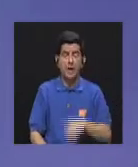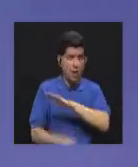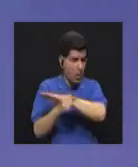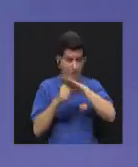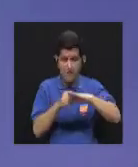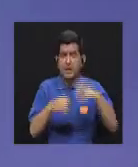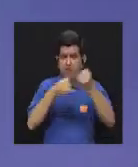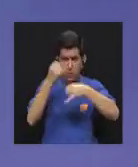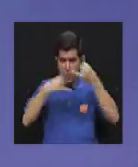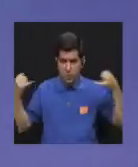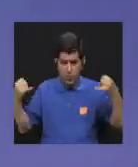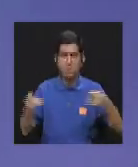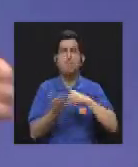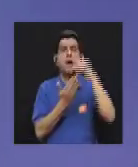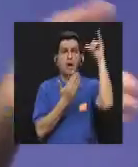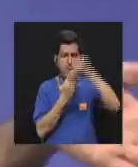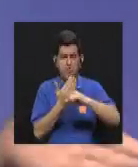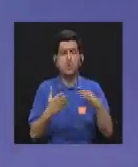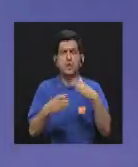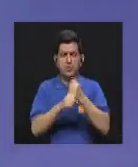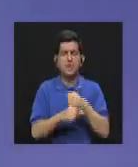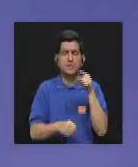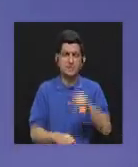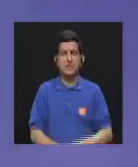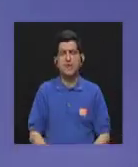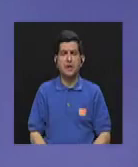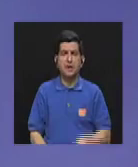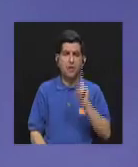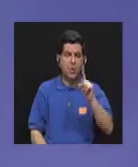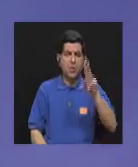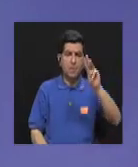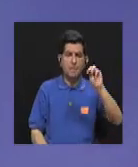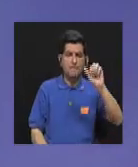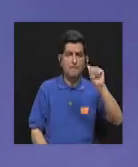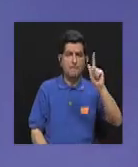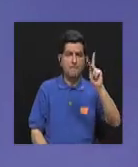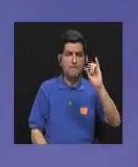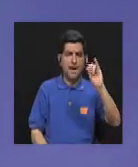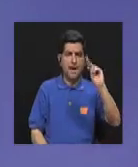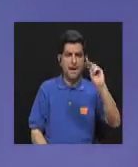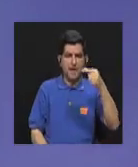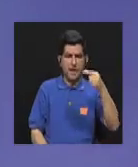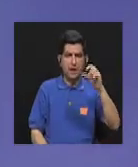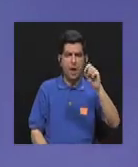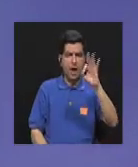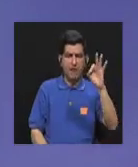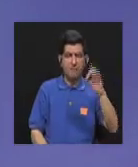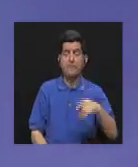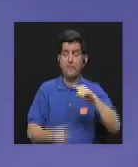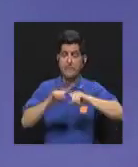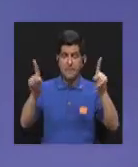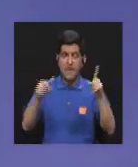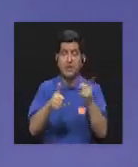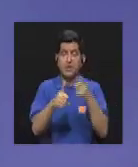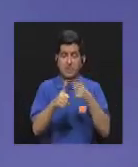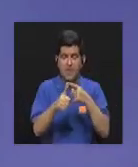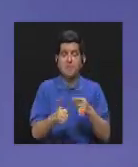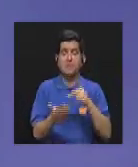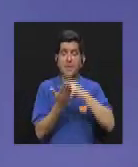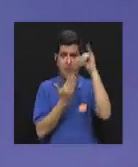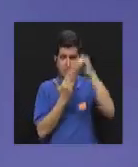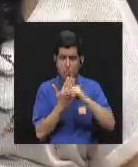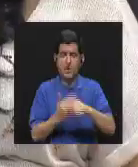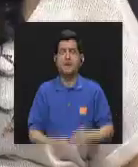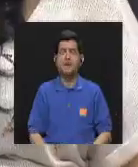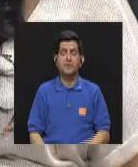Entonces arrancamos el proyecto como haciendo un making of de la grabación. Lo que sucede, hay que entender que el proyecto protagónico son los programas de